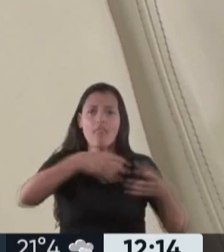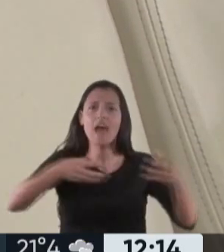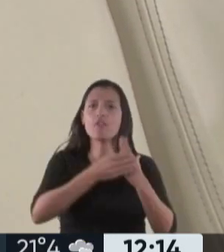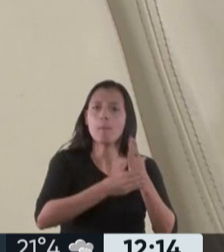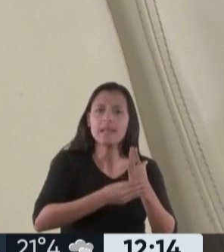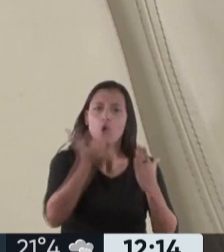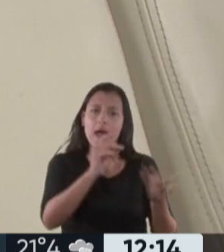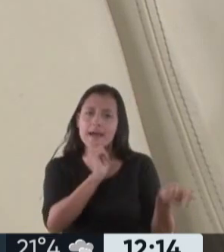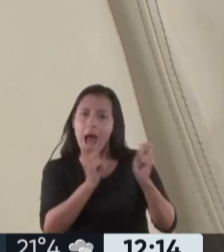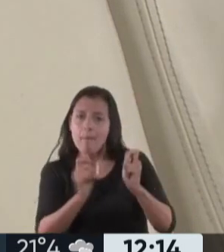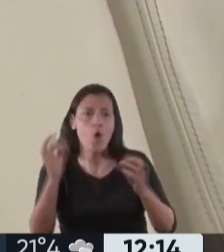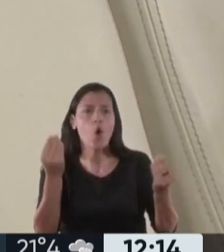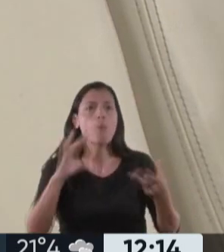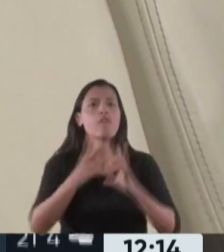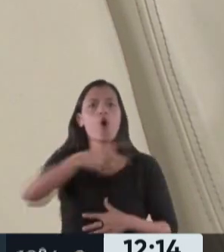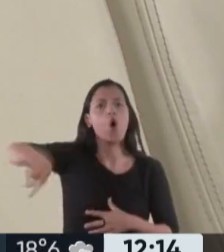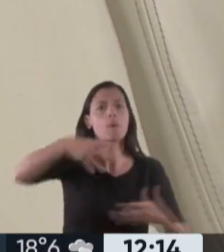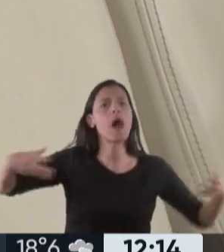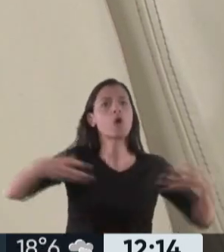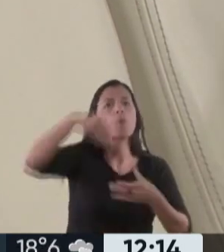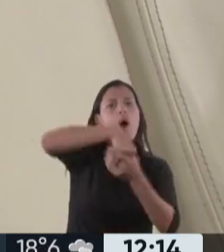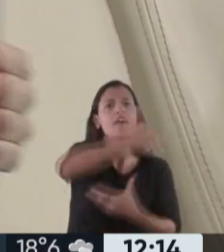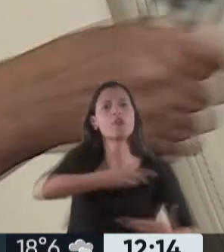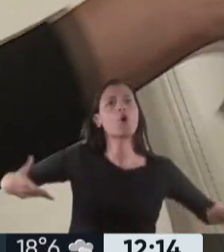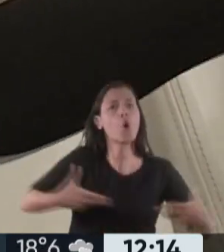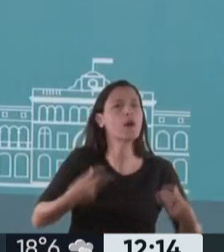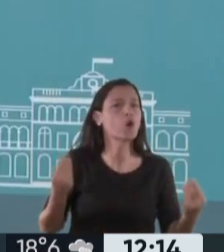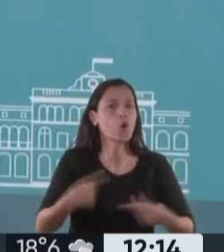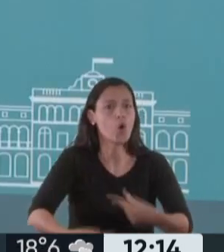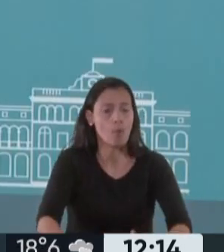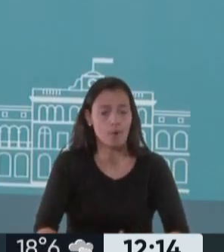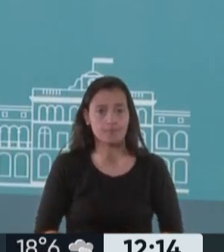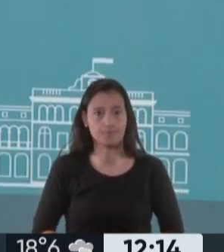cómo sigue la coalición de gobierno en ese marco? Gracias.